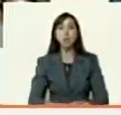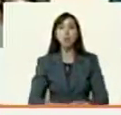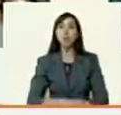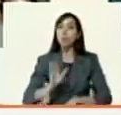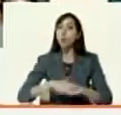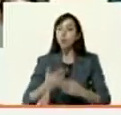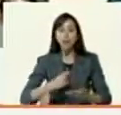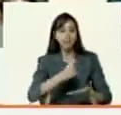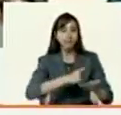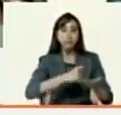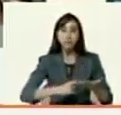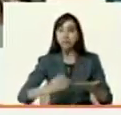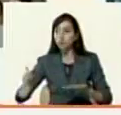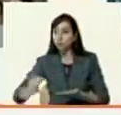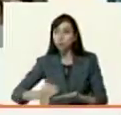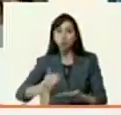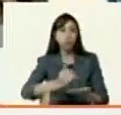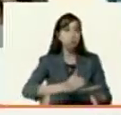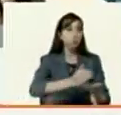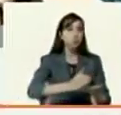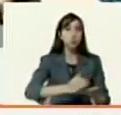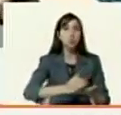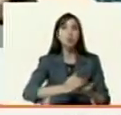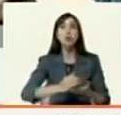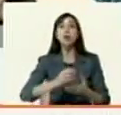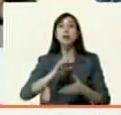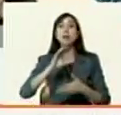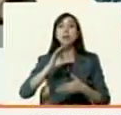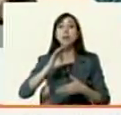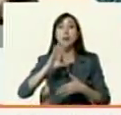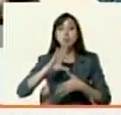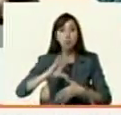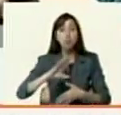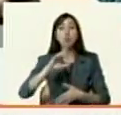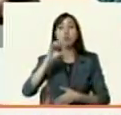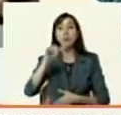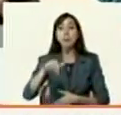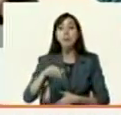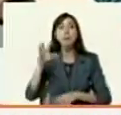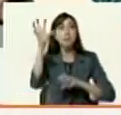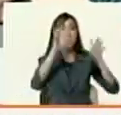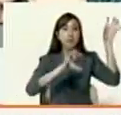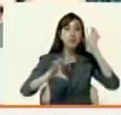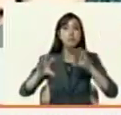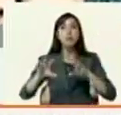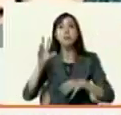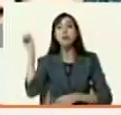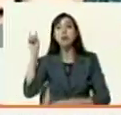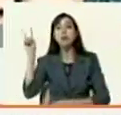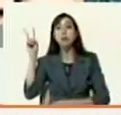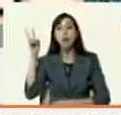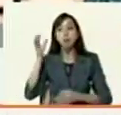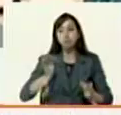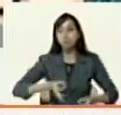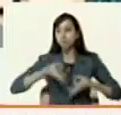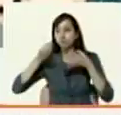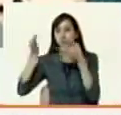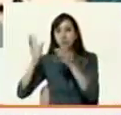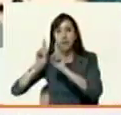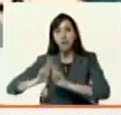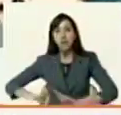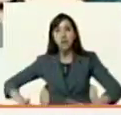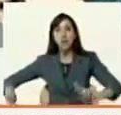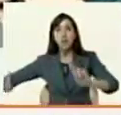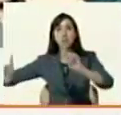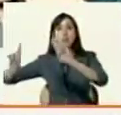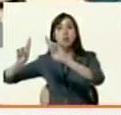van de Venezuela y del mundo para la oficina del secretario general de las Naciones Unidas en Nueva York. Allá en Naciones Unidas.